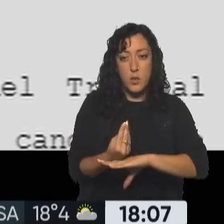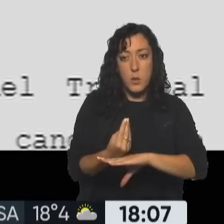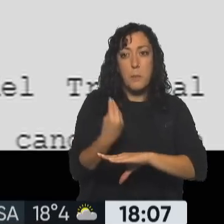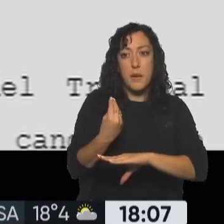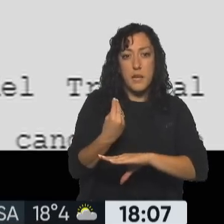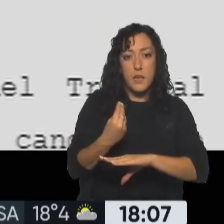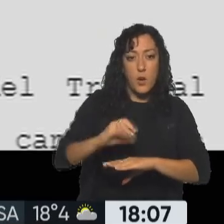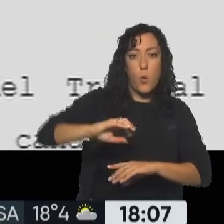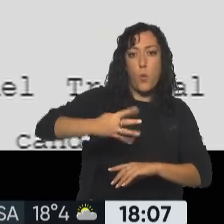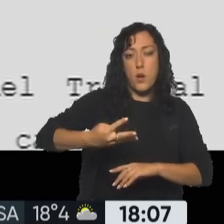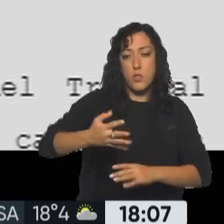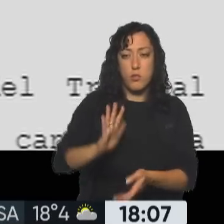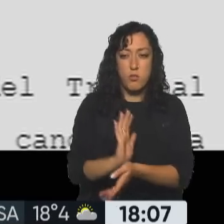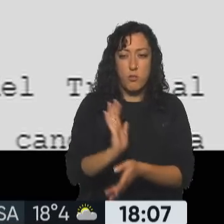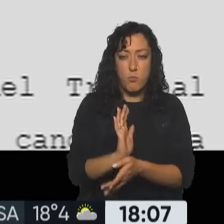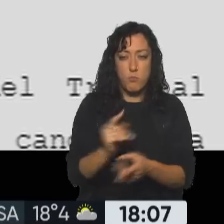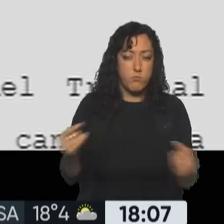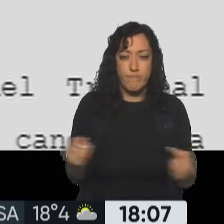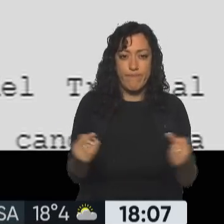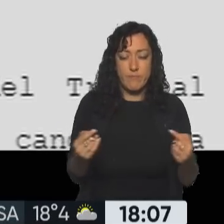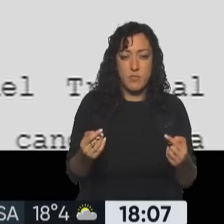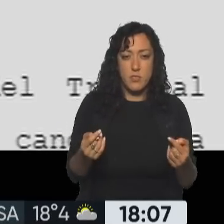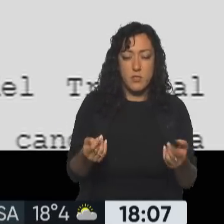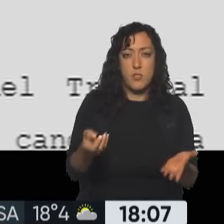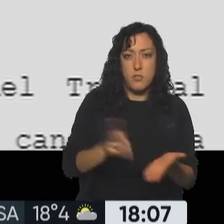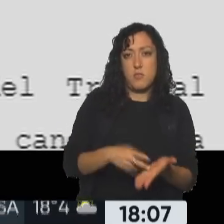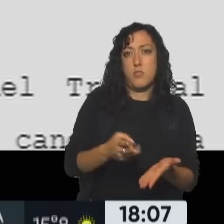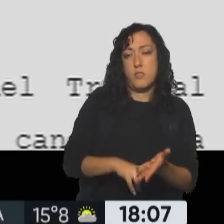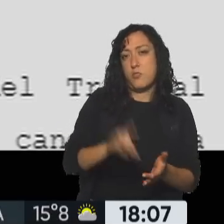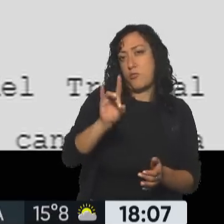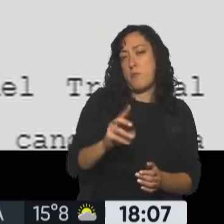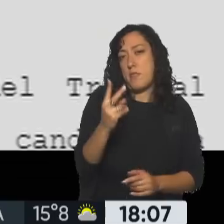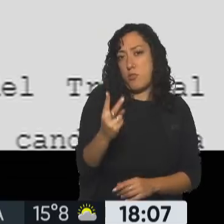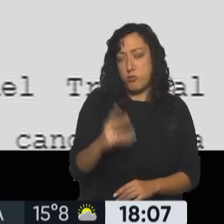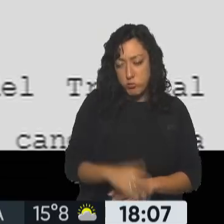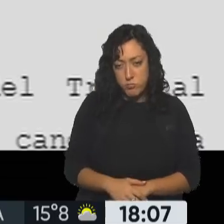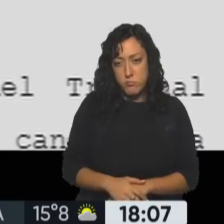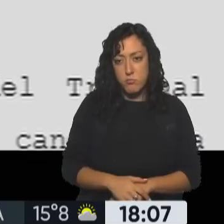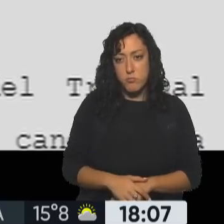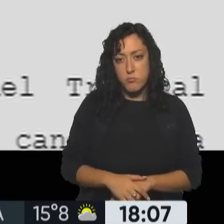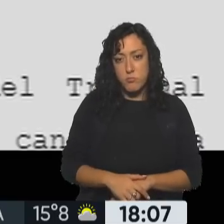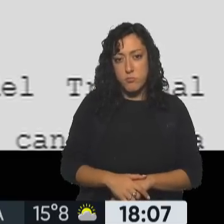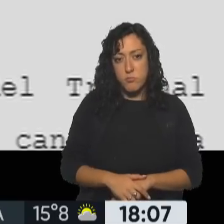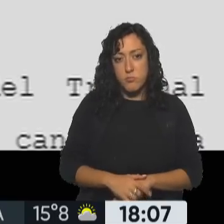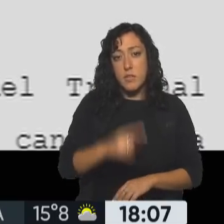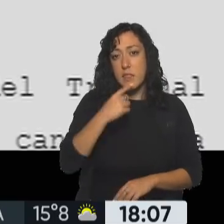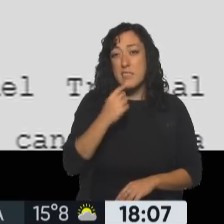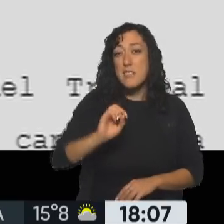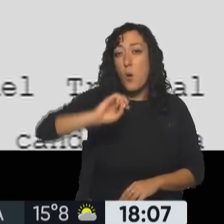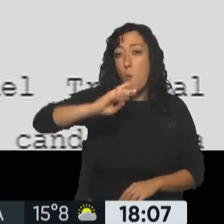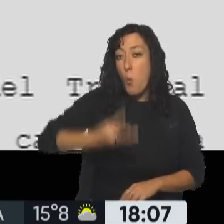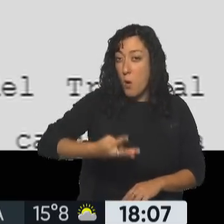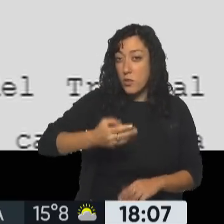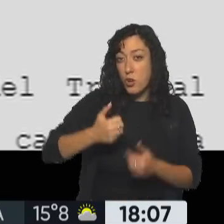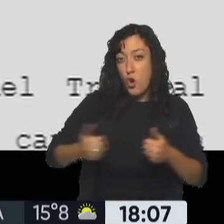periodo contrariaría el límite de ser reelegido hasta 2 veces. O de un posible. De un nuevo periodo. Claro, habla de un cuarto. Claro, la Corte está